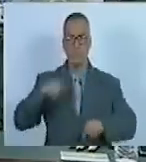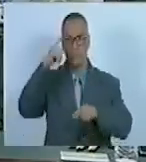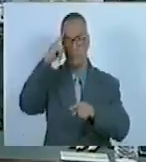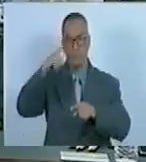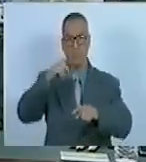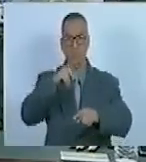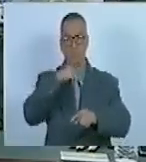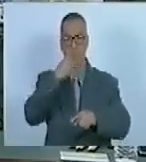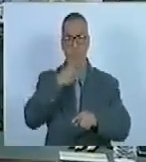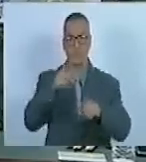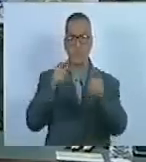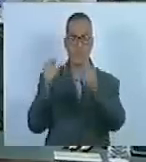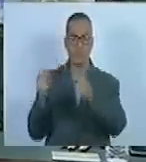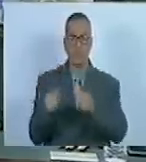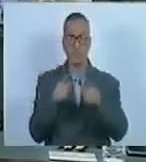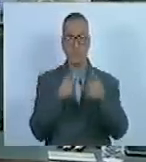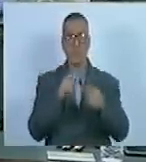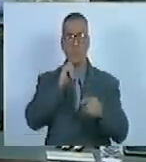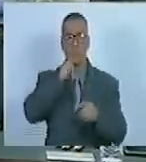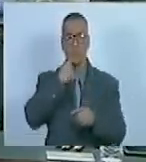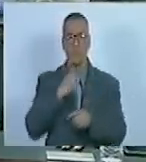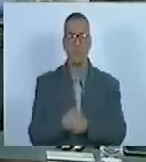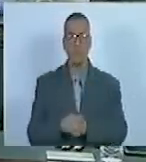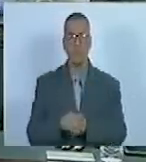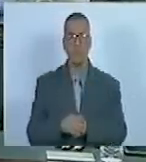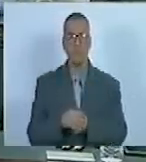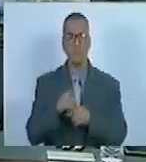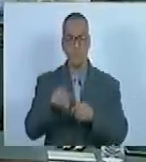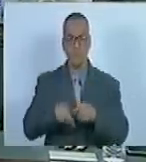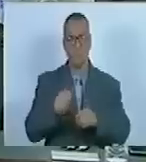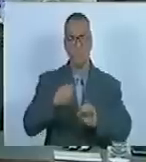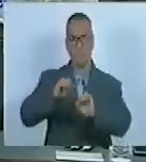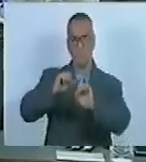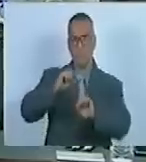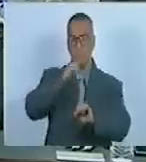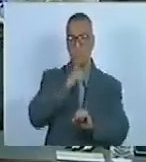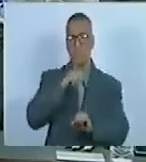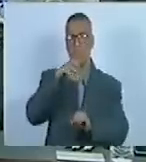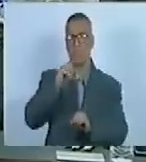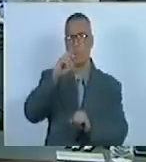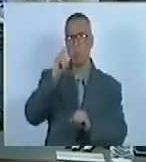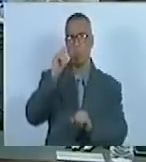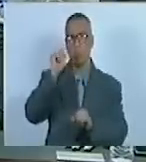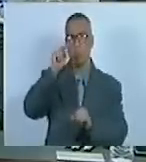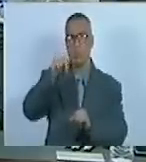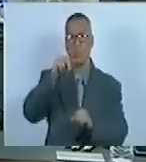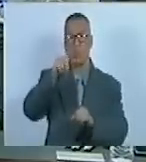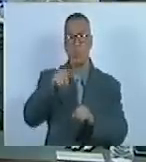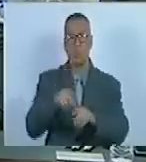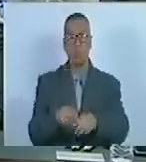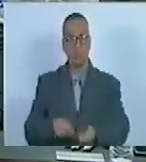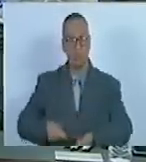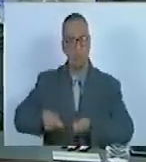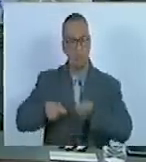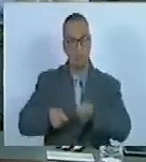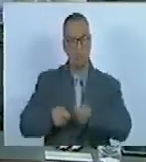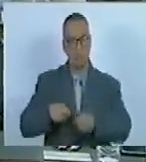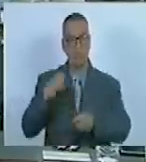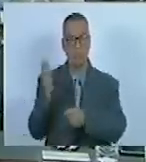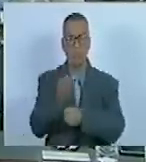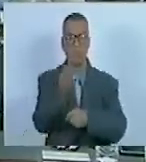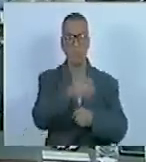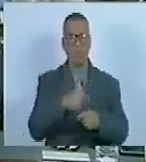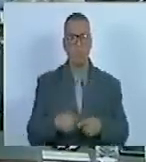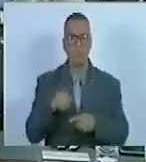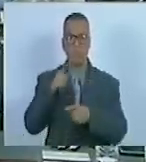fuerzas políticas y económicas de Rusia para contener a la OTAN en su feroz agresión en contra